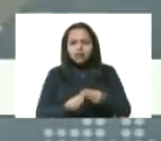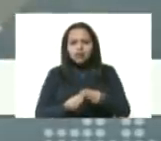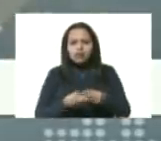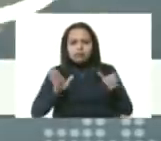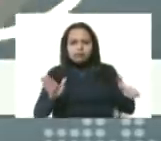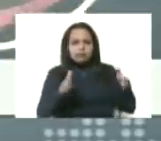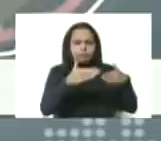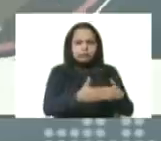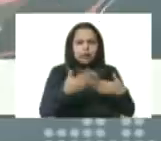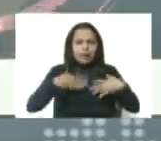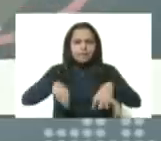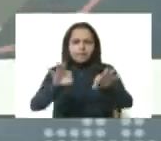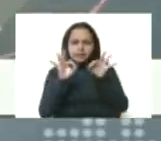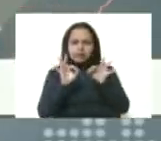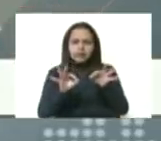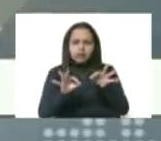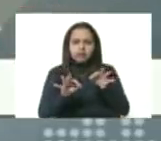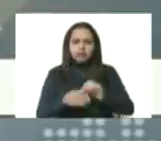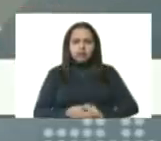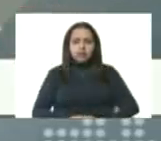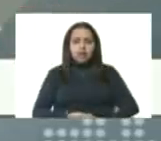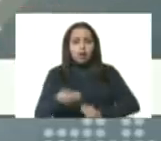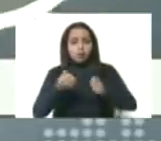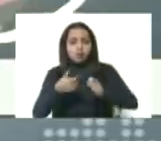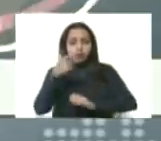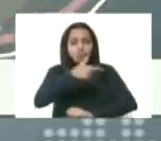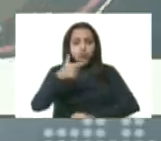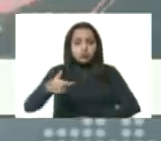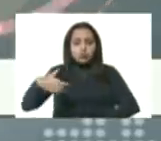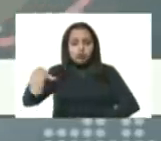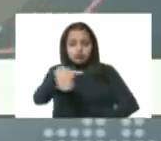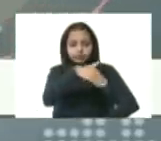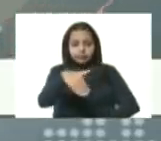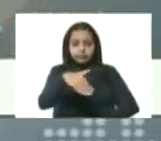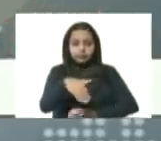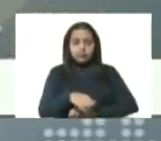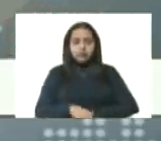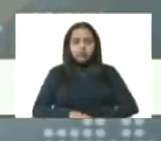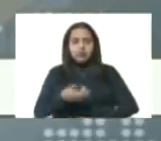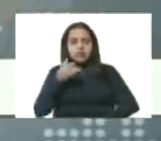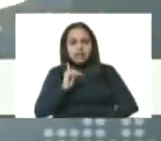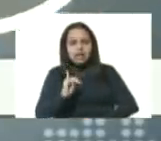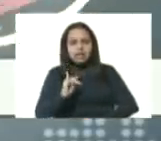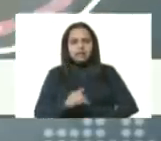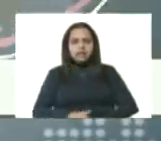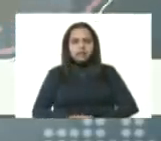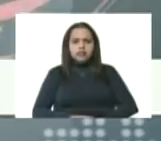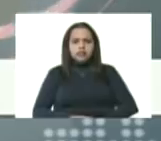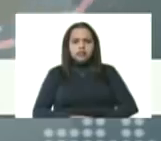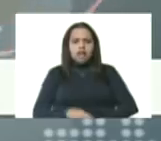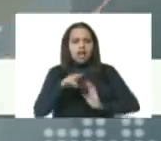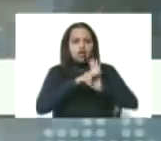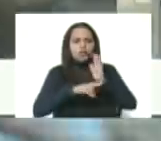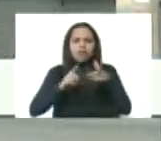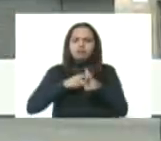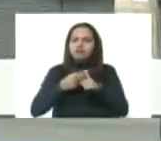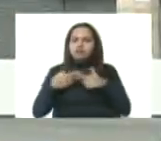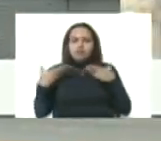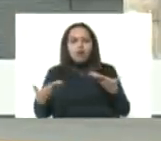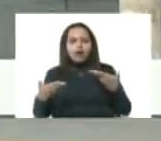contenciones especiales en la movilidad de la población y donde la regla sea quedarse en casa.